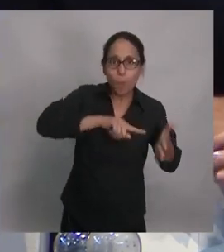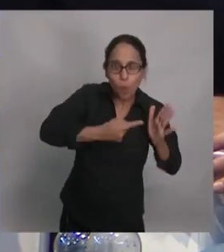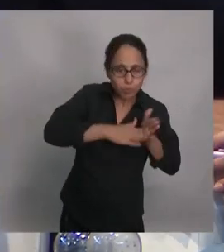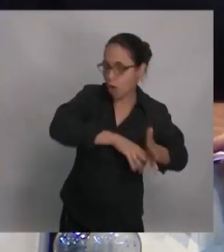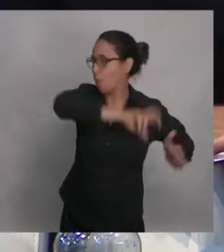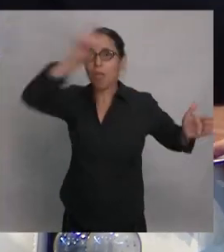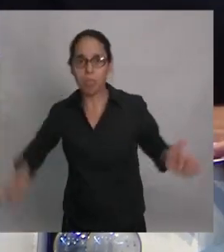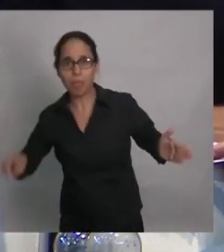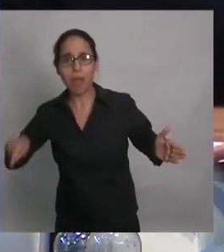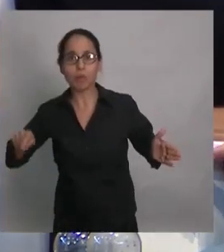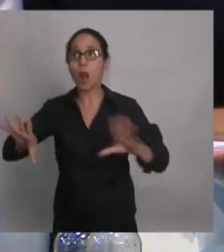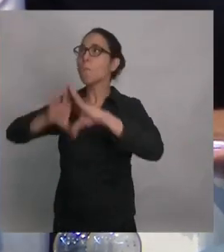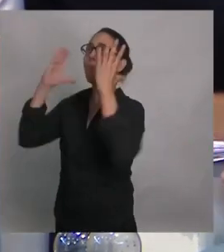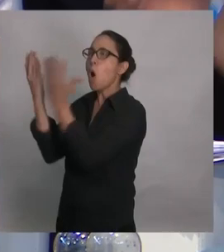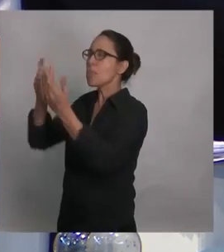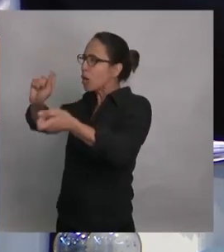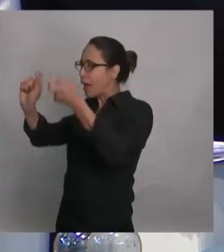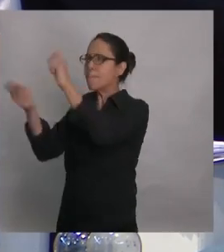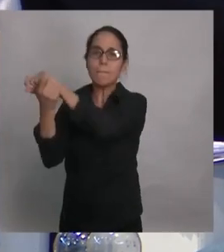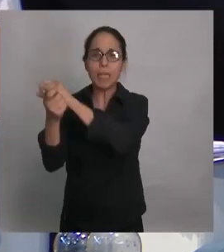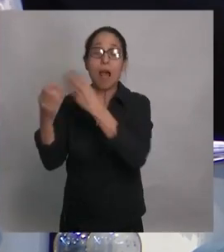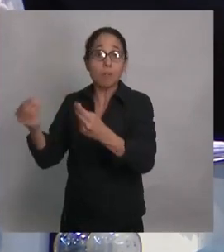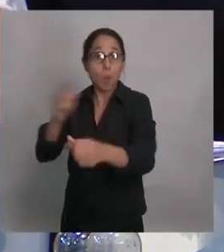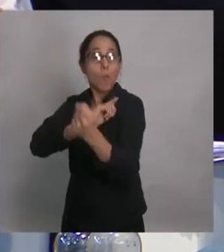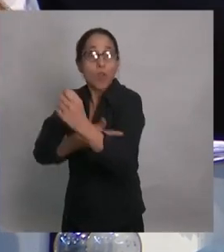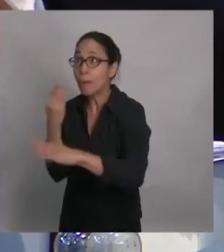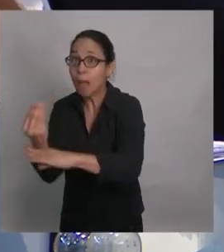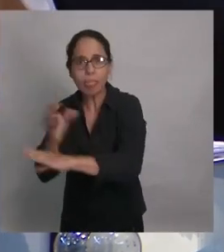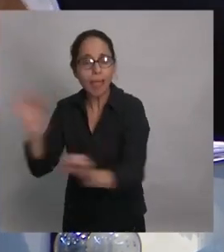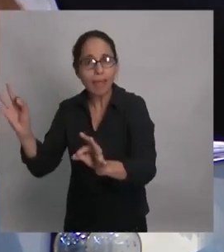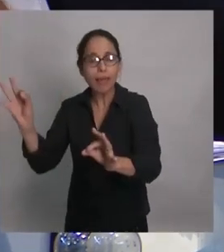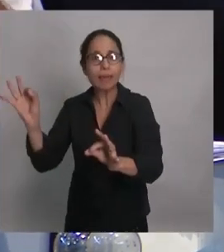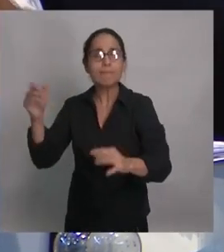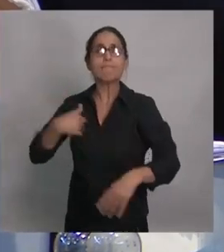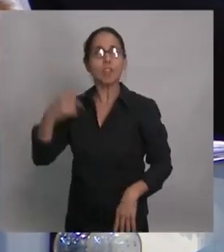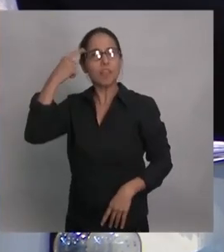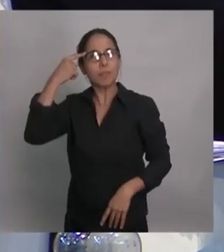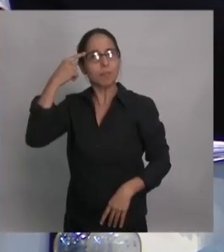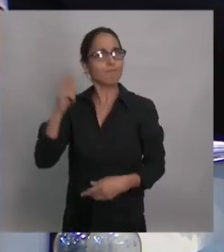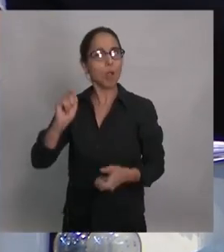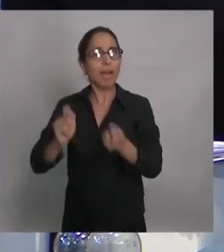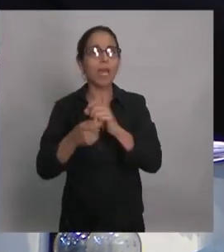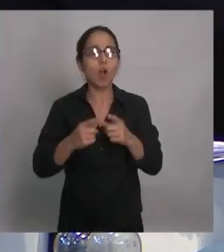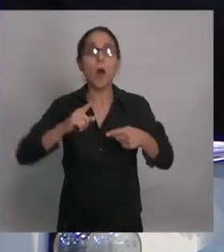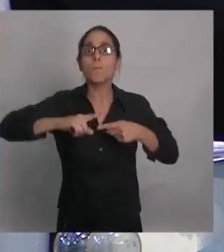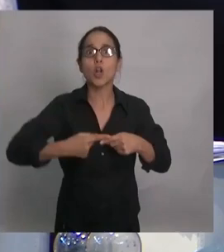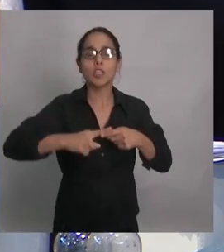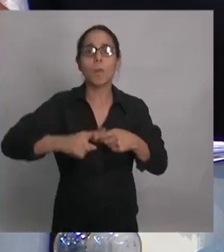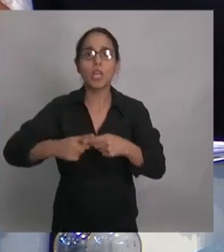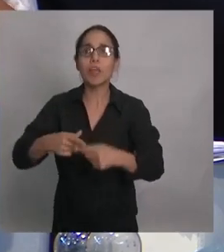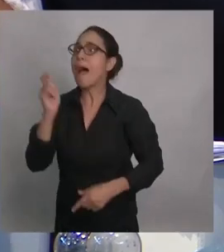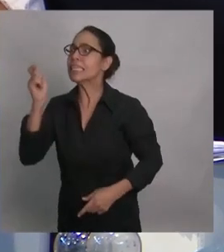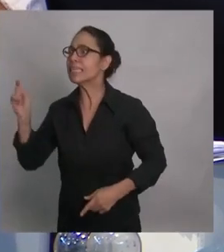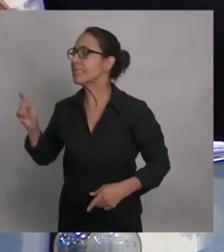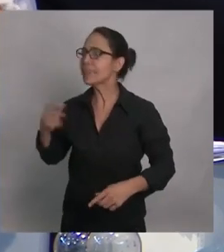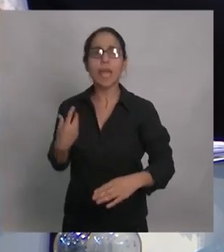Tomar el poder sin cambiar el mundo sin el mundo. Y ahí empieza la rosca de la politiquería. A ver quién es concejal,